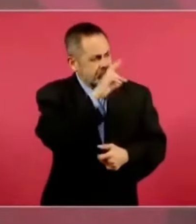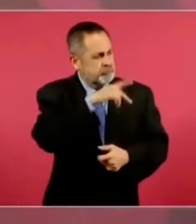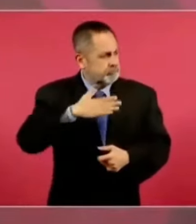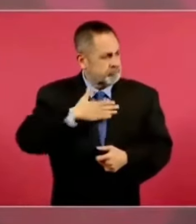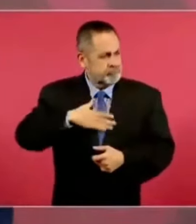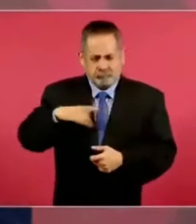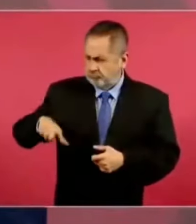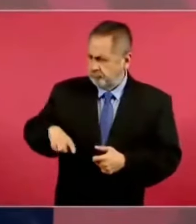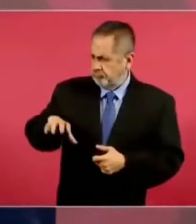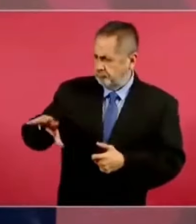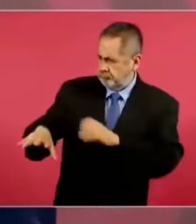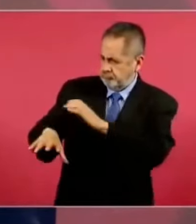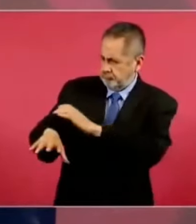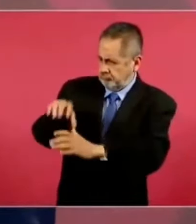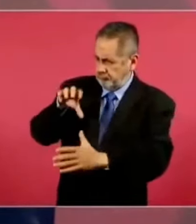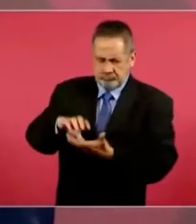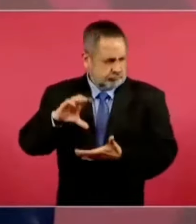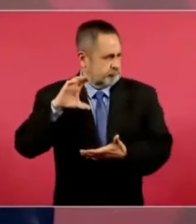pública.